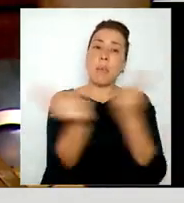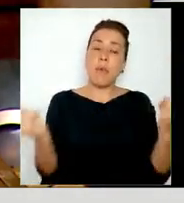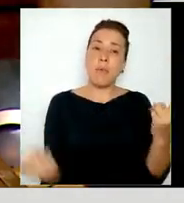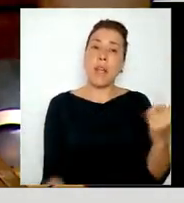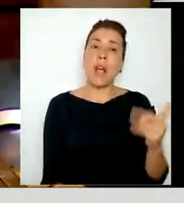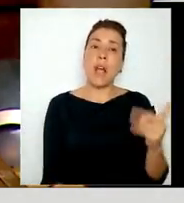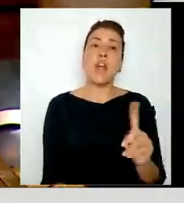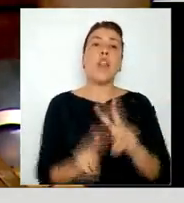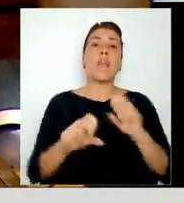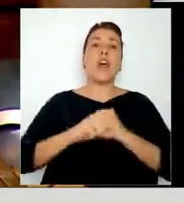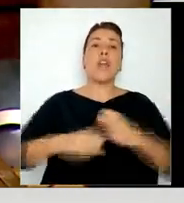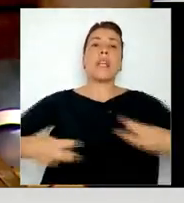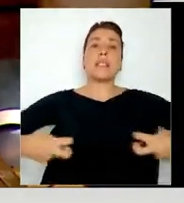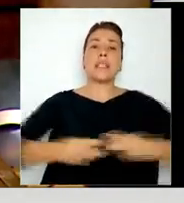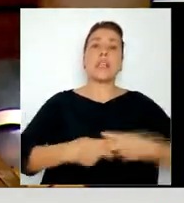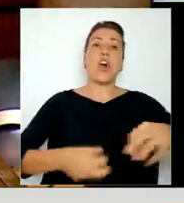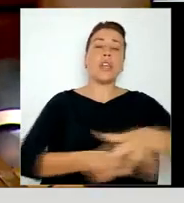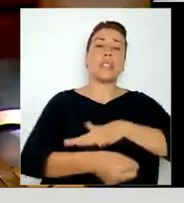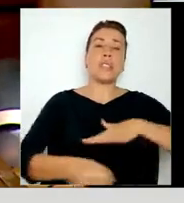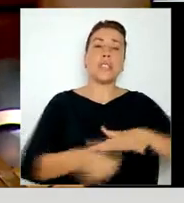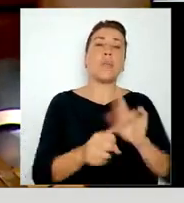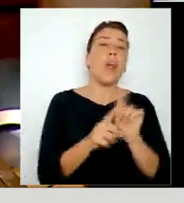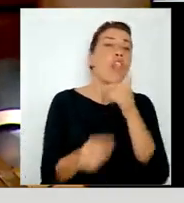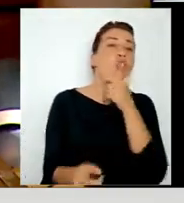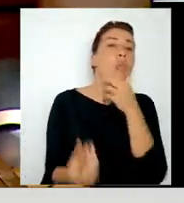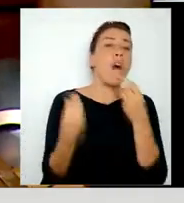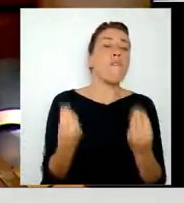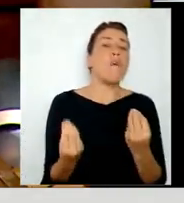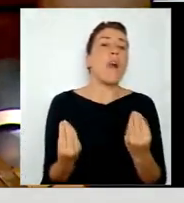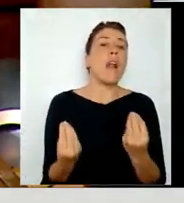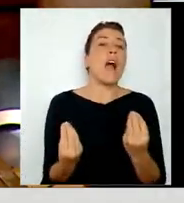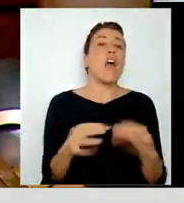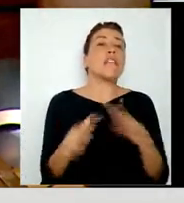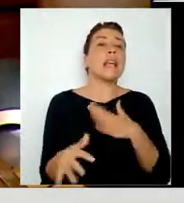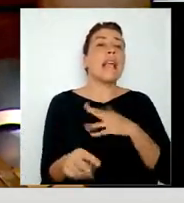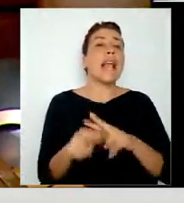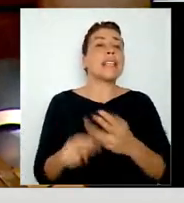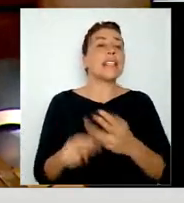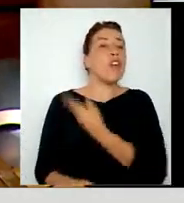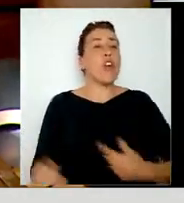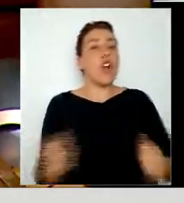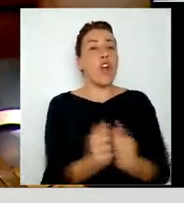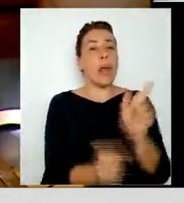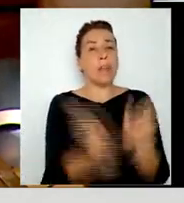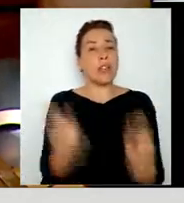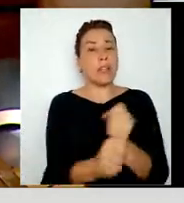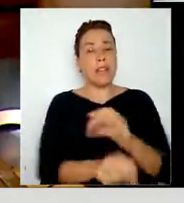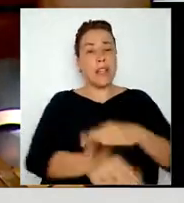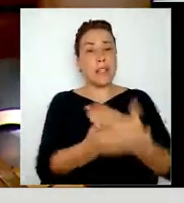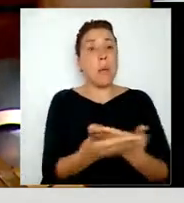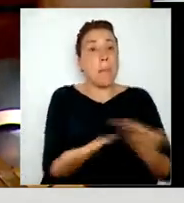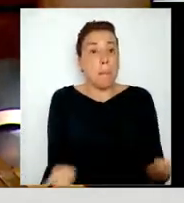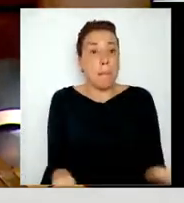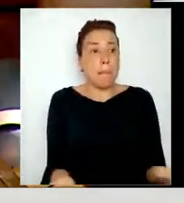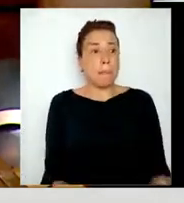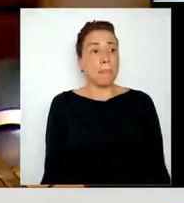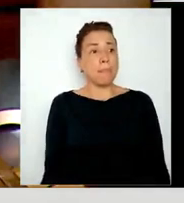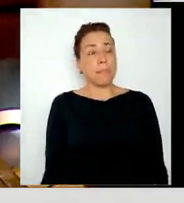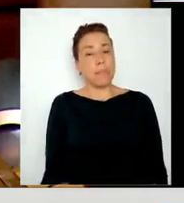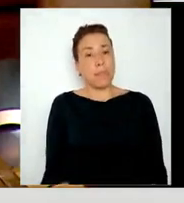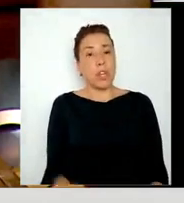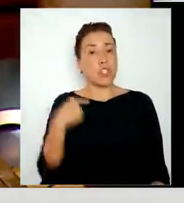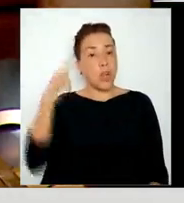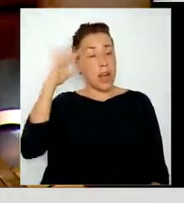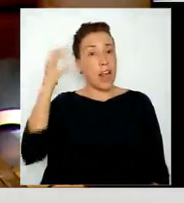ni situaciones que dejen dudas buenas intenciones que tiene el gobierno con los trabajadores y las trabajadoras de la salud por eso creo que es importante poder